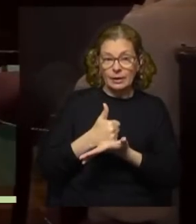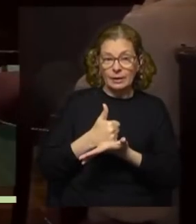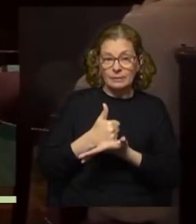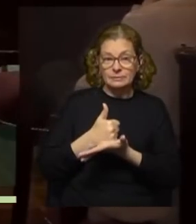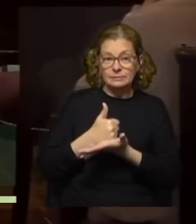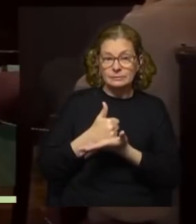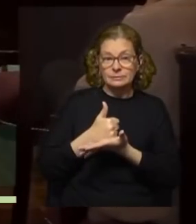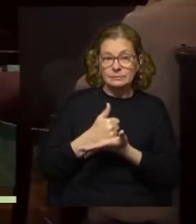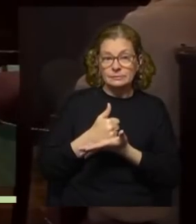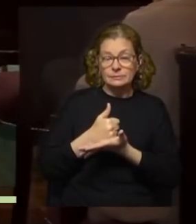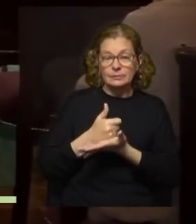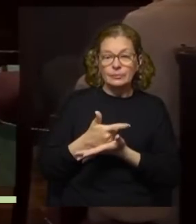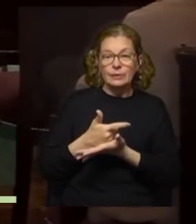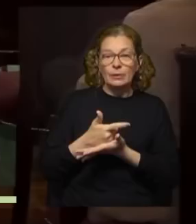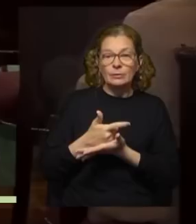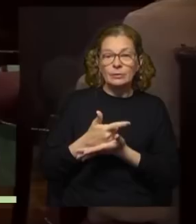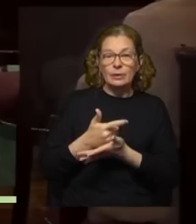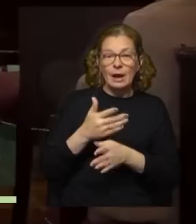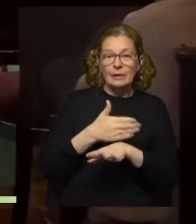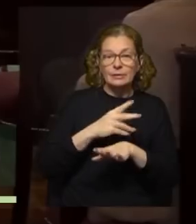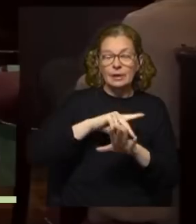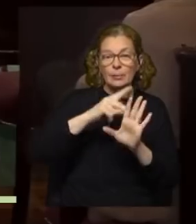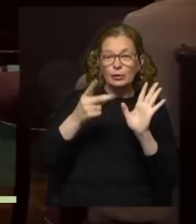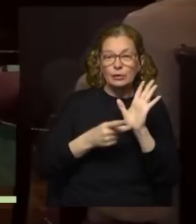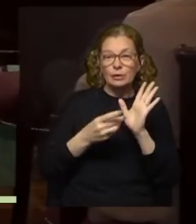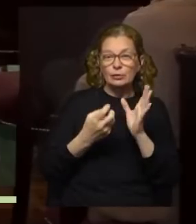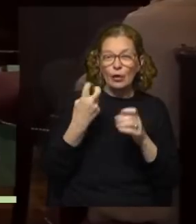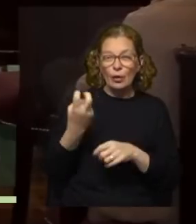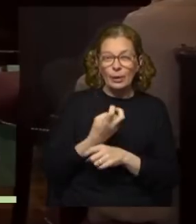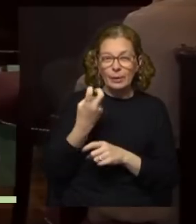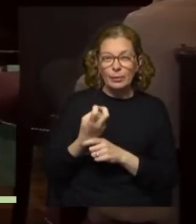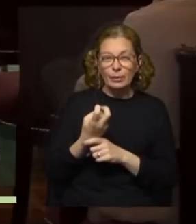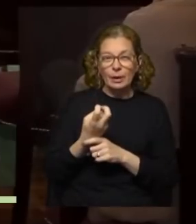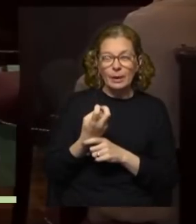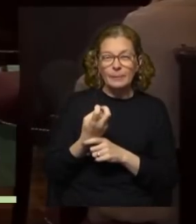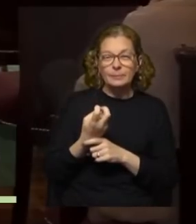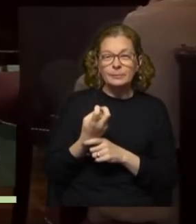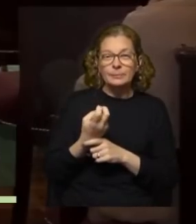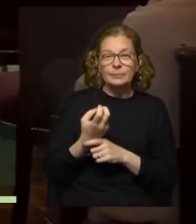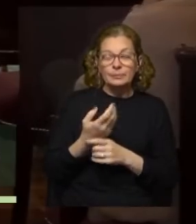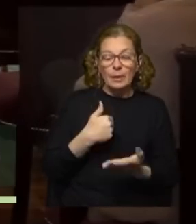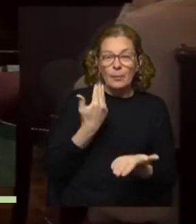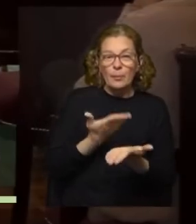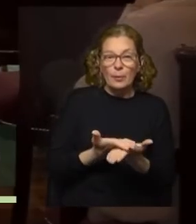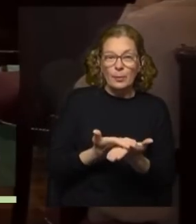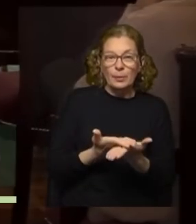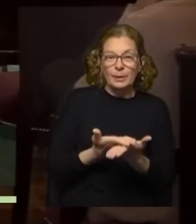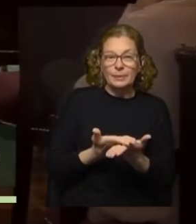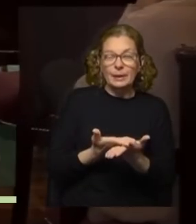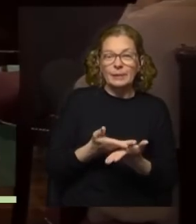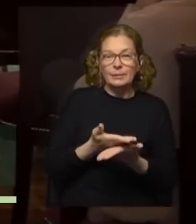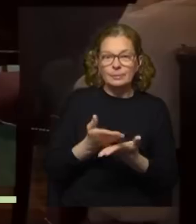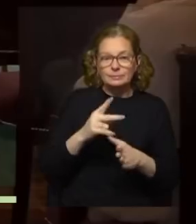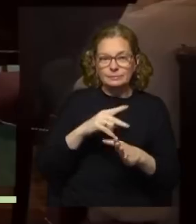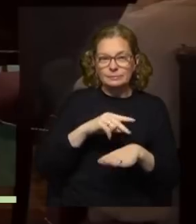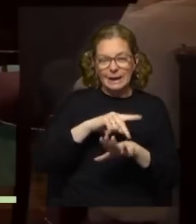un lanzamiento de un anteproyecto que busca a presentar propuestas arquitectónicas para